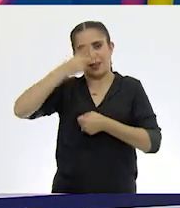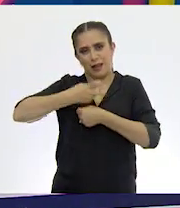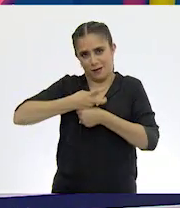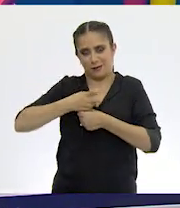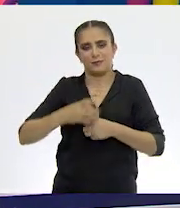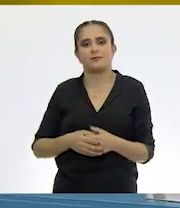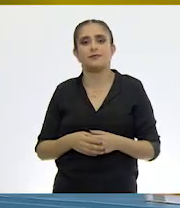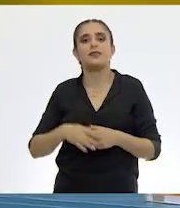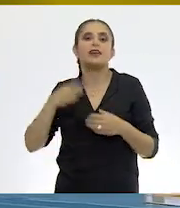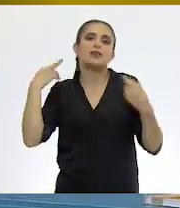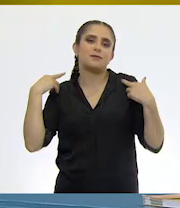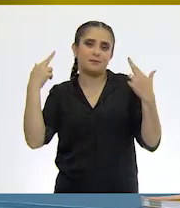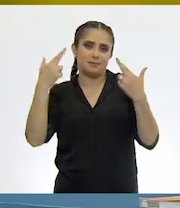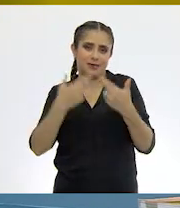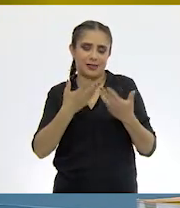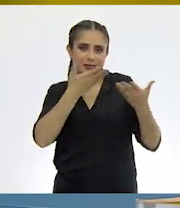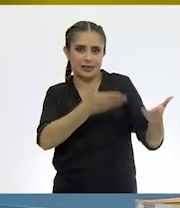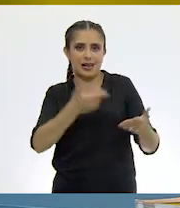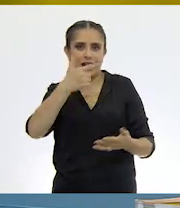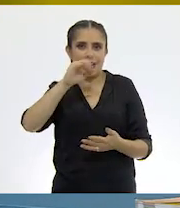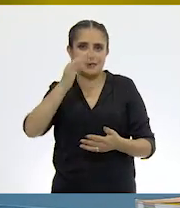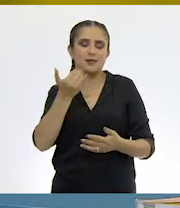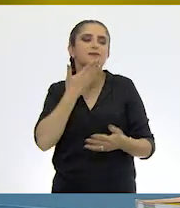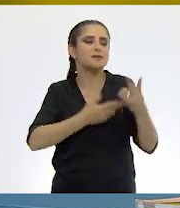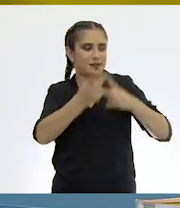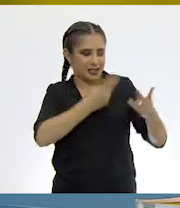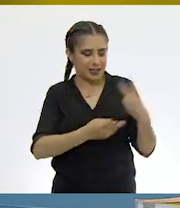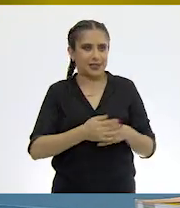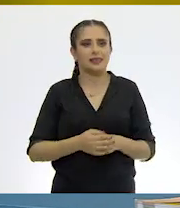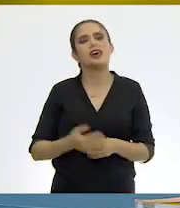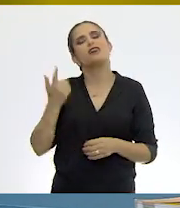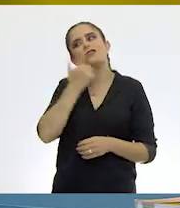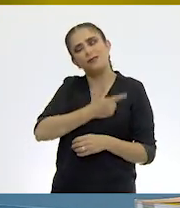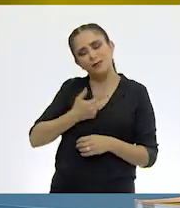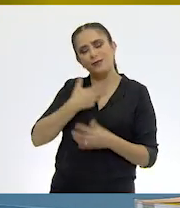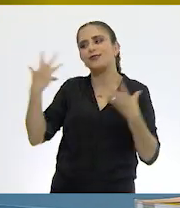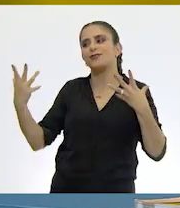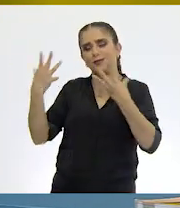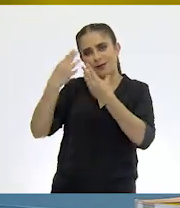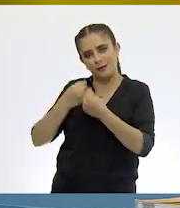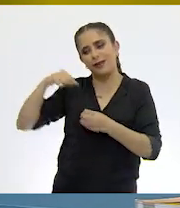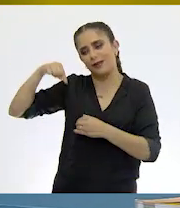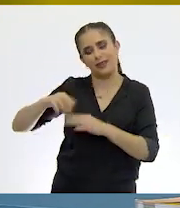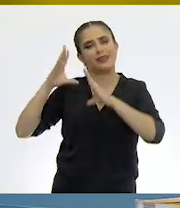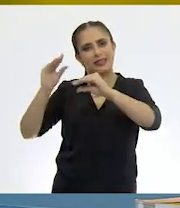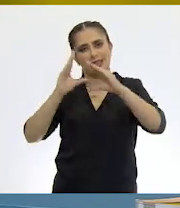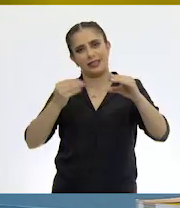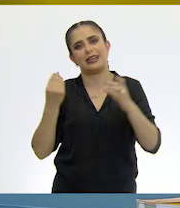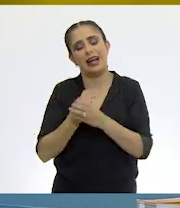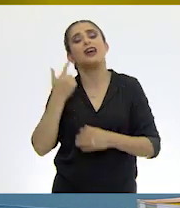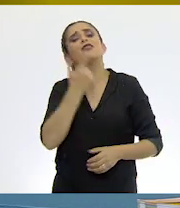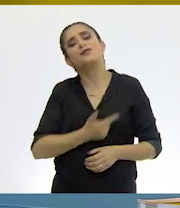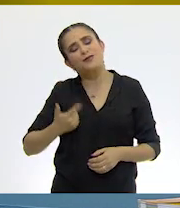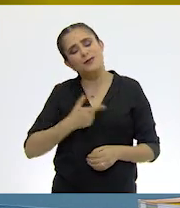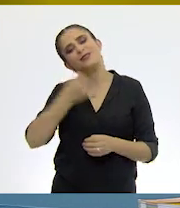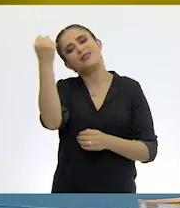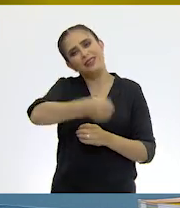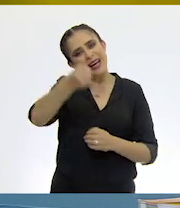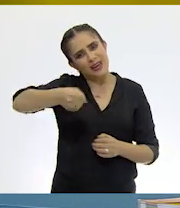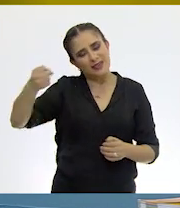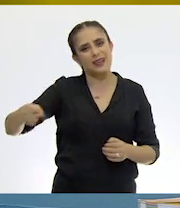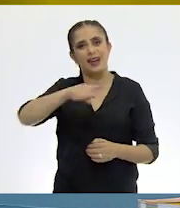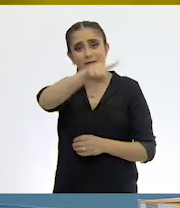maestra Gaby Rivas. Bienvenida. Muchas gracias, María. Siempre es un gusto coincidir contigo en este espacio y también un gusto poder saludar a